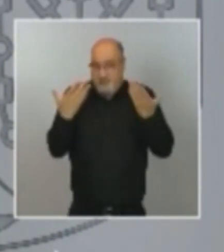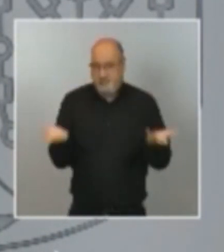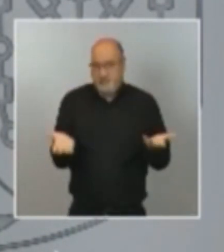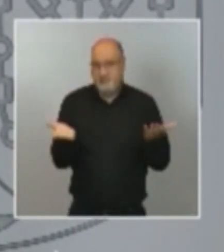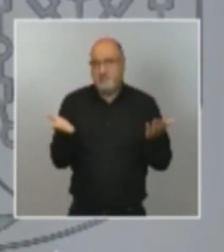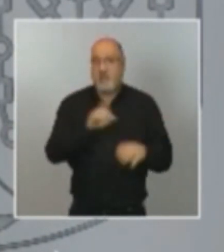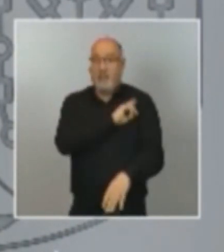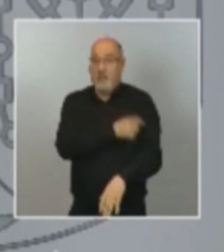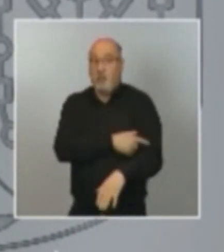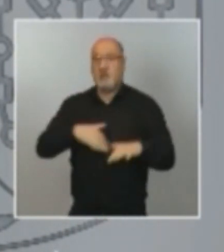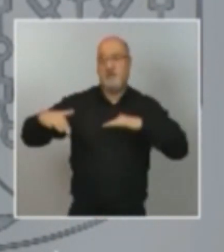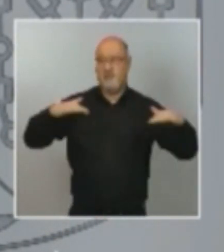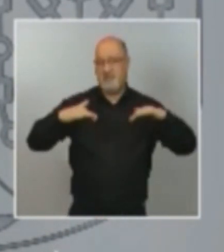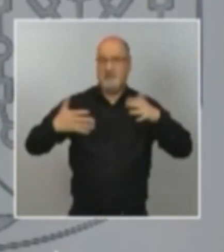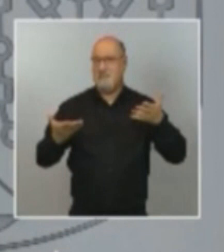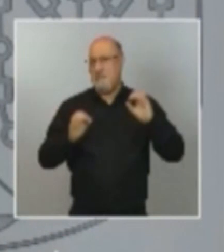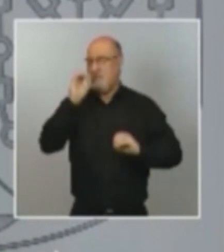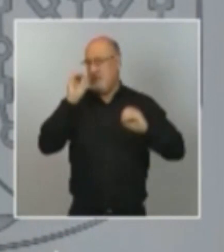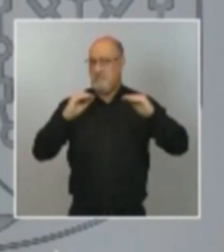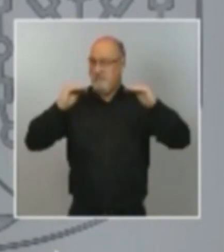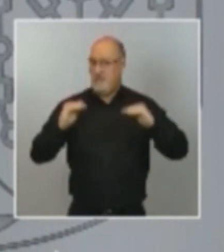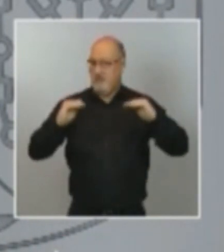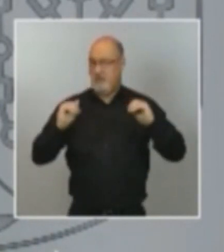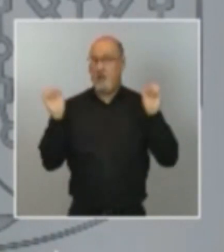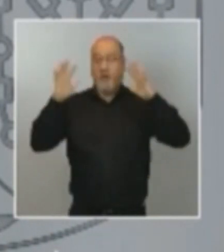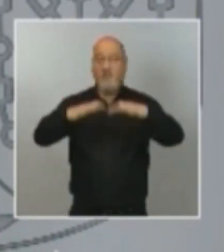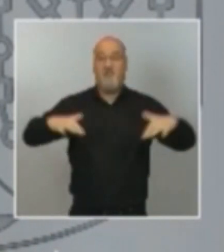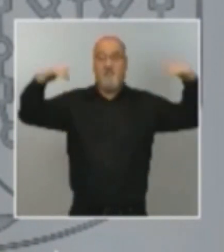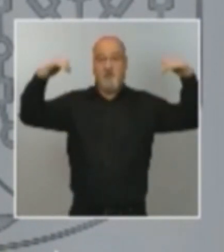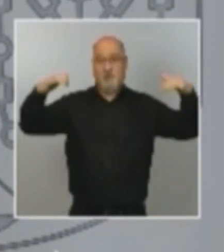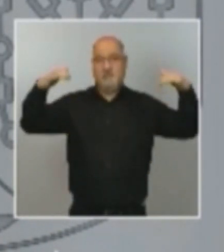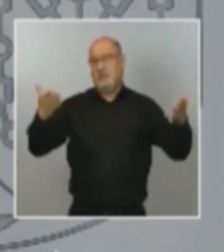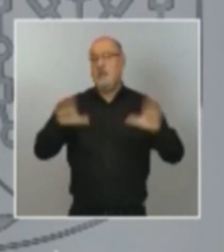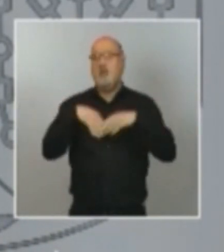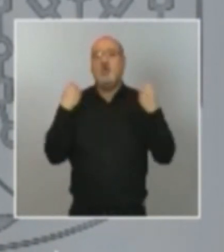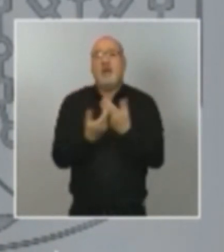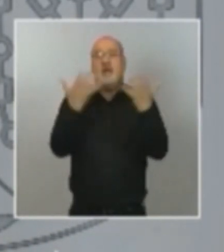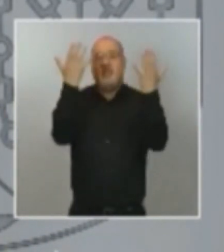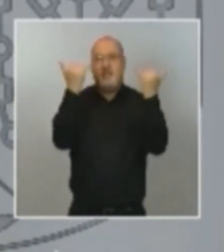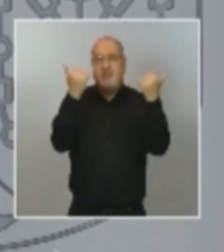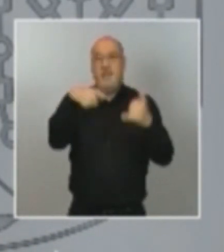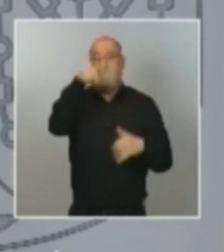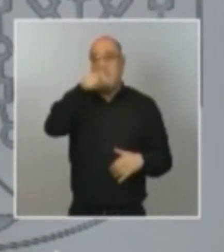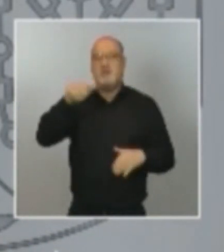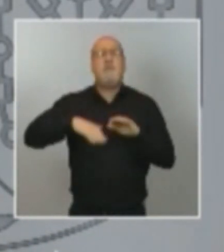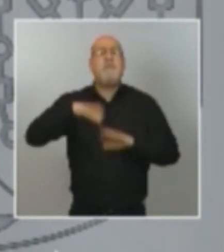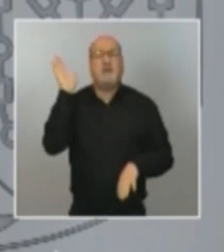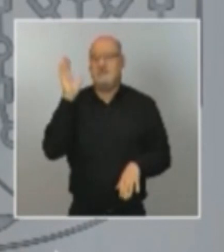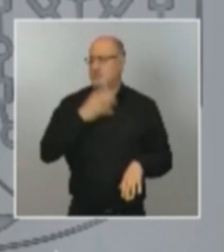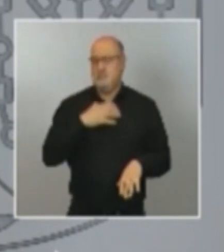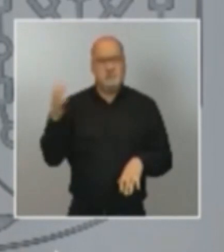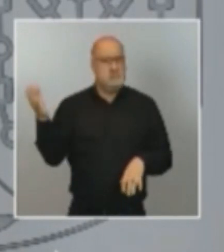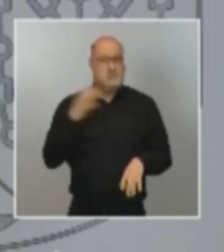suponga un porcentaje inferior del aforo, estamos hablando de más de 10.000 personas. ¿Entenderán? Que ante la situación en la que